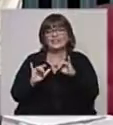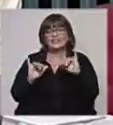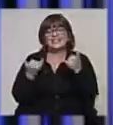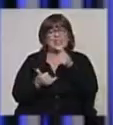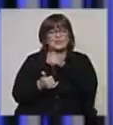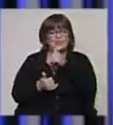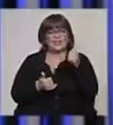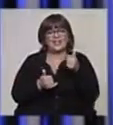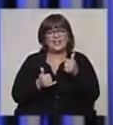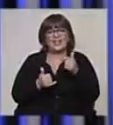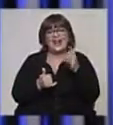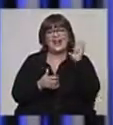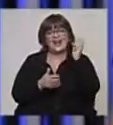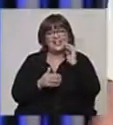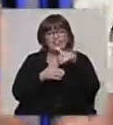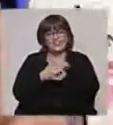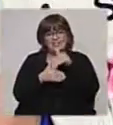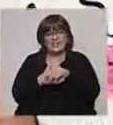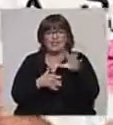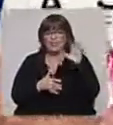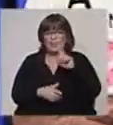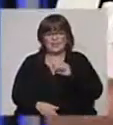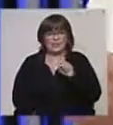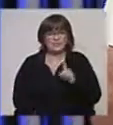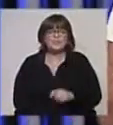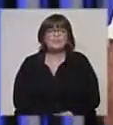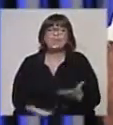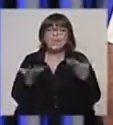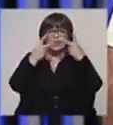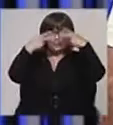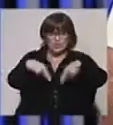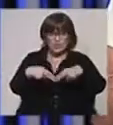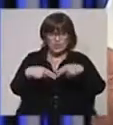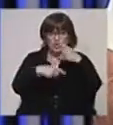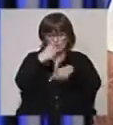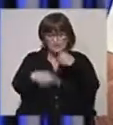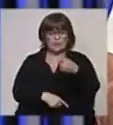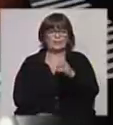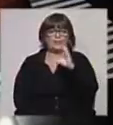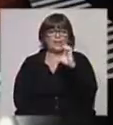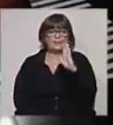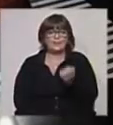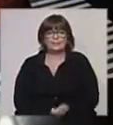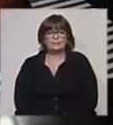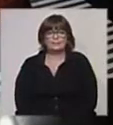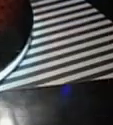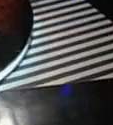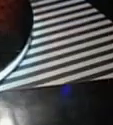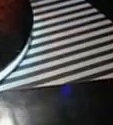Vos porque ya la madrugás más para la radio, ¿verdad? No me lo recuerdes. Nos vamos a una pausa y seguimos con más de este EPA de verano.